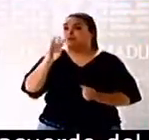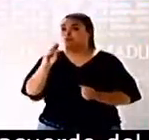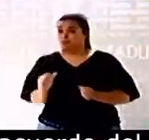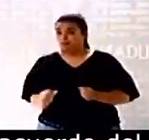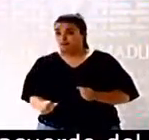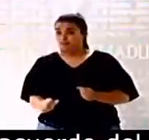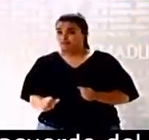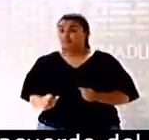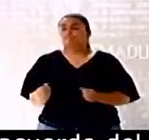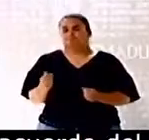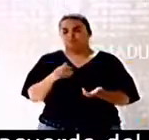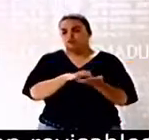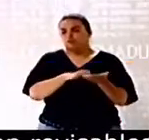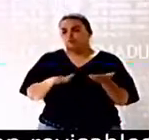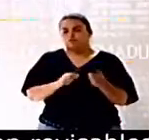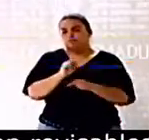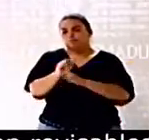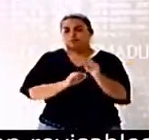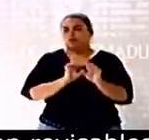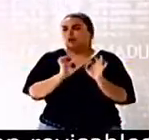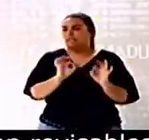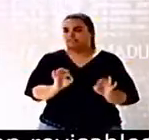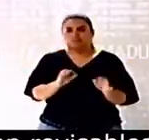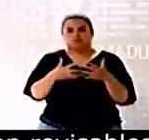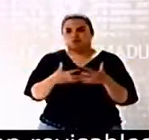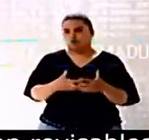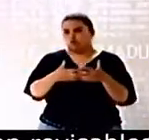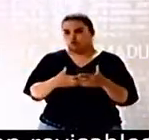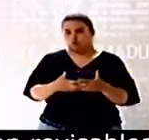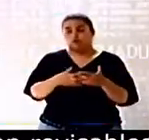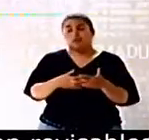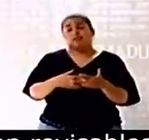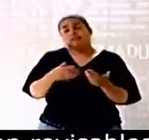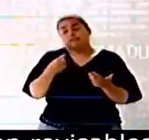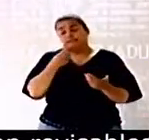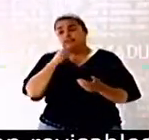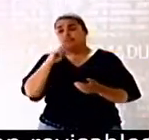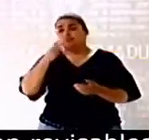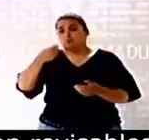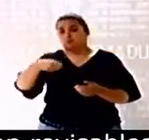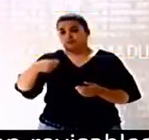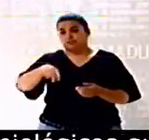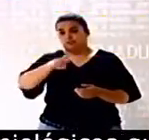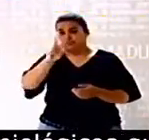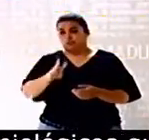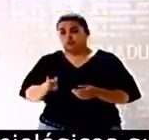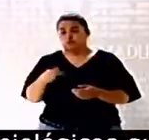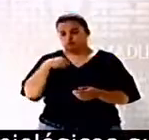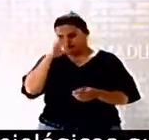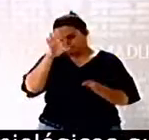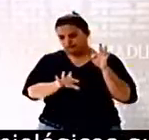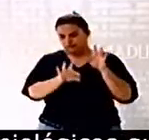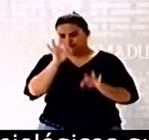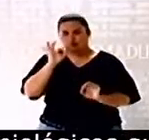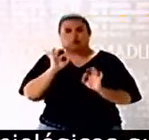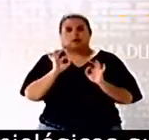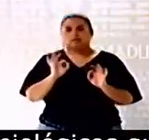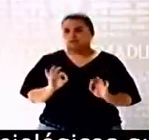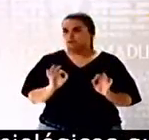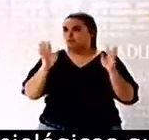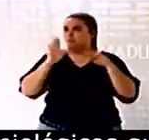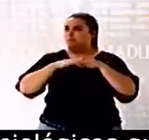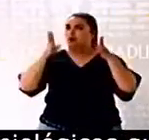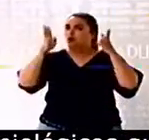que es como los informes epidemiológicos que eleva el vicepresidente segundo nos hacen tomar las decisiones del Consejo de